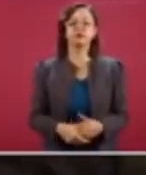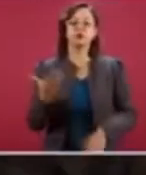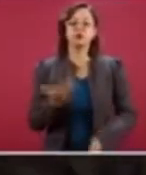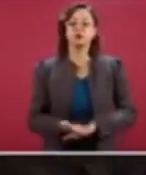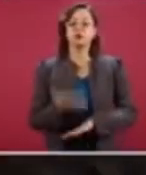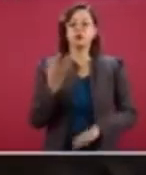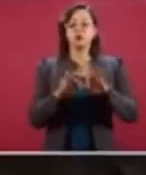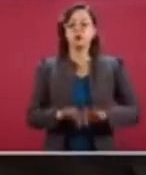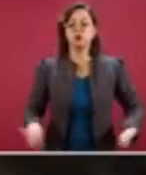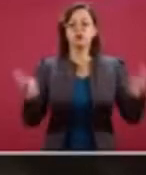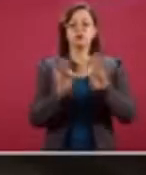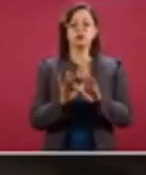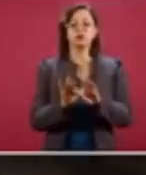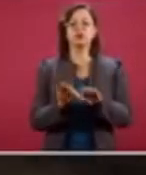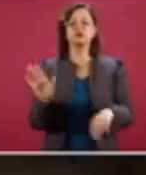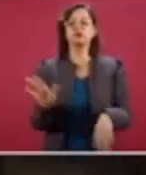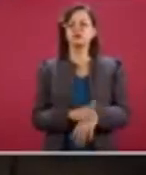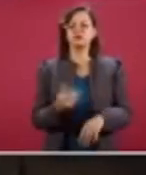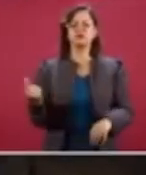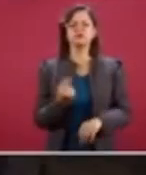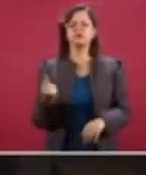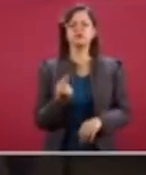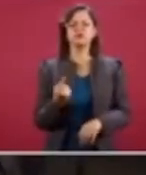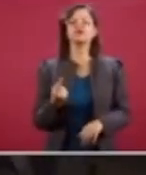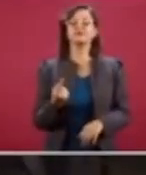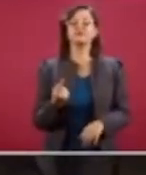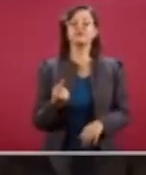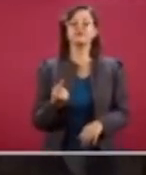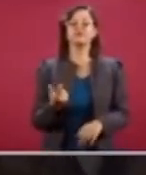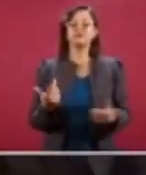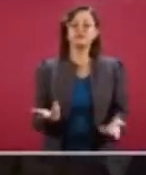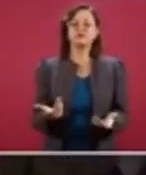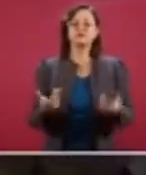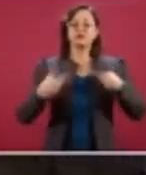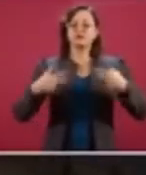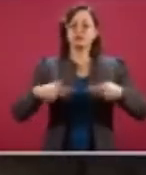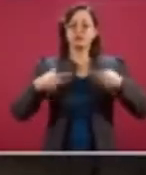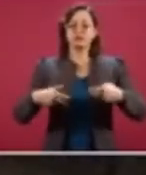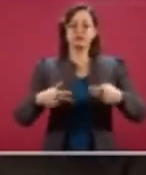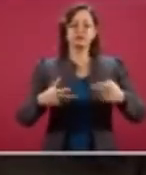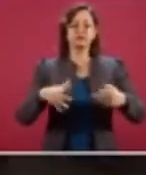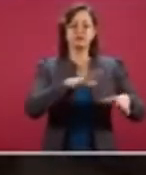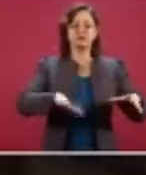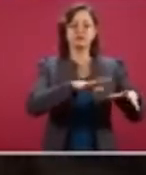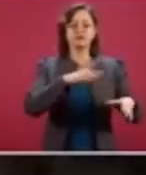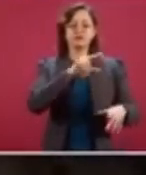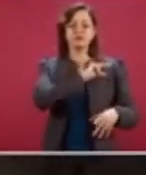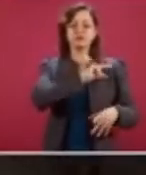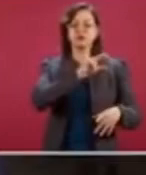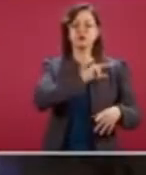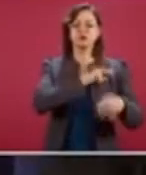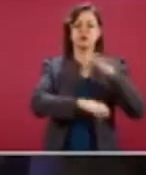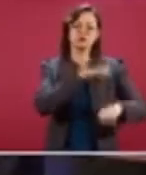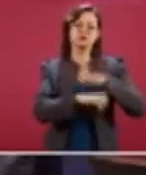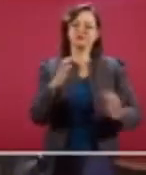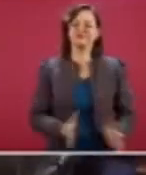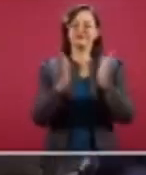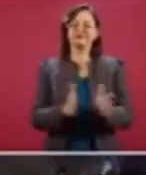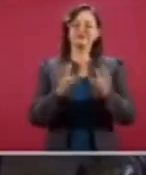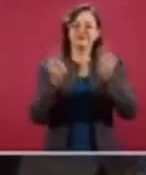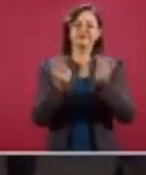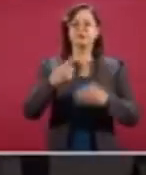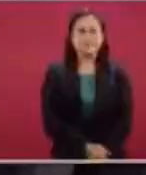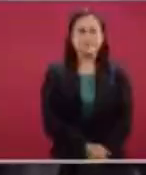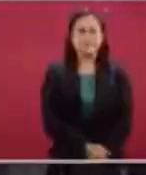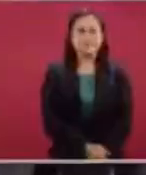suma importancia porque se requiere la participación del sector privado en el crecimiento económico